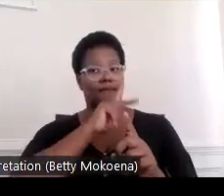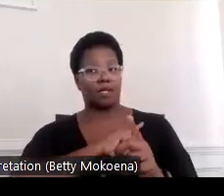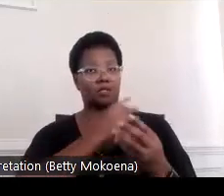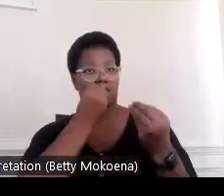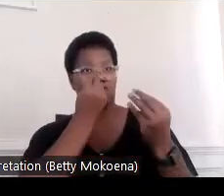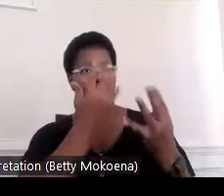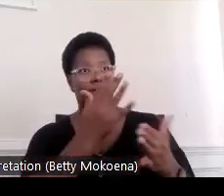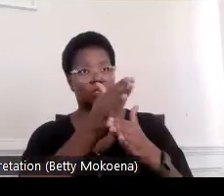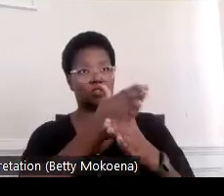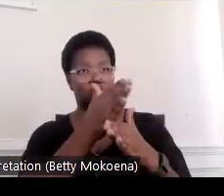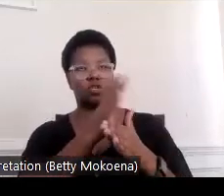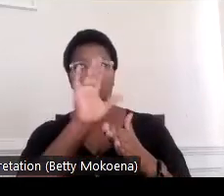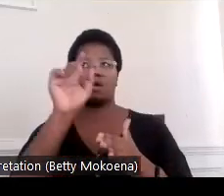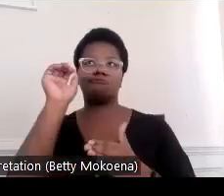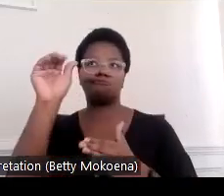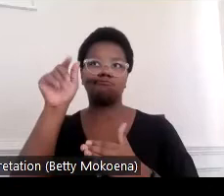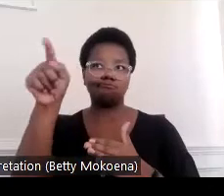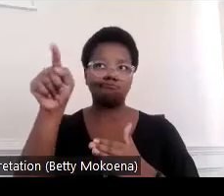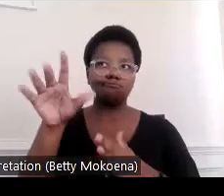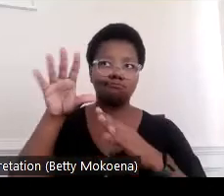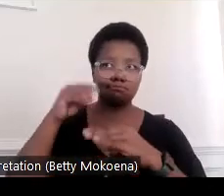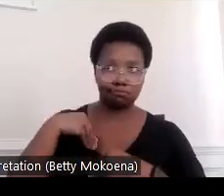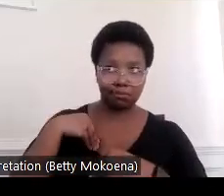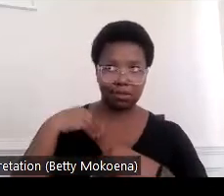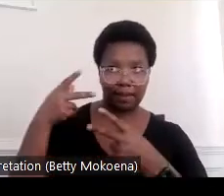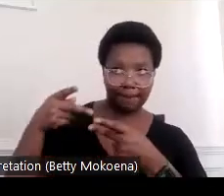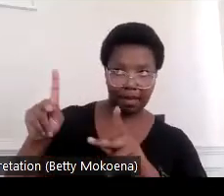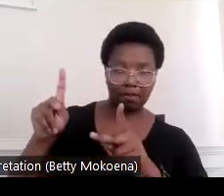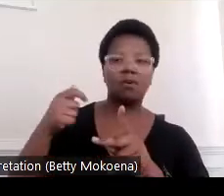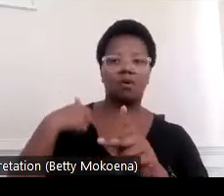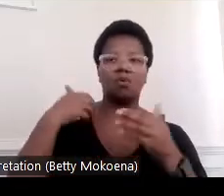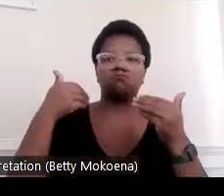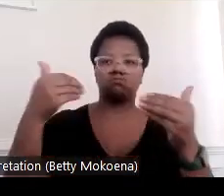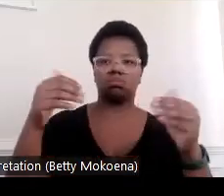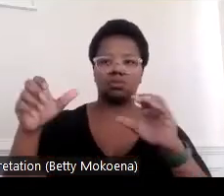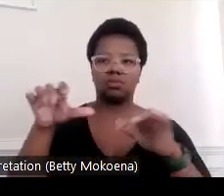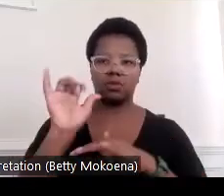el permiso del individuo que está recibiendo servicios